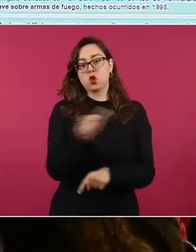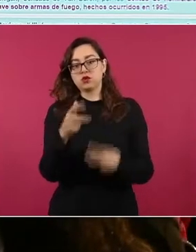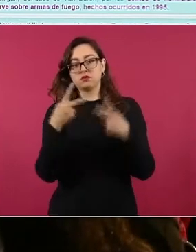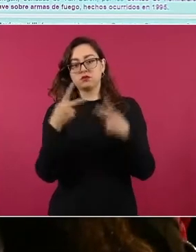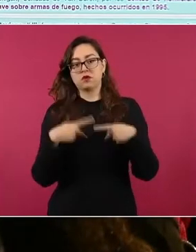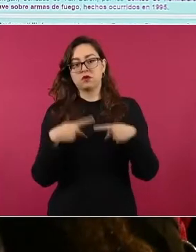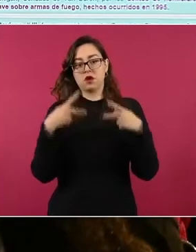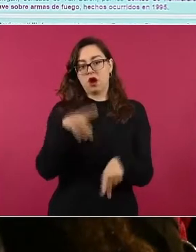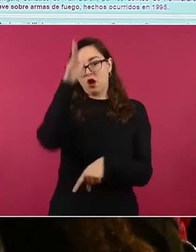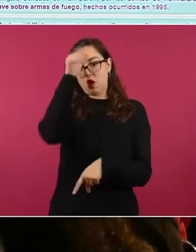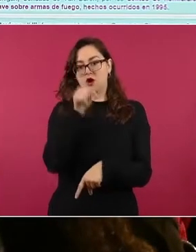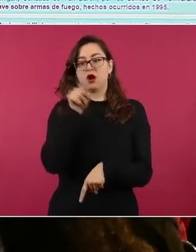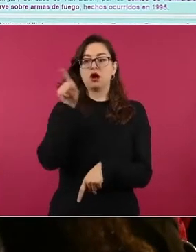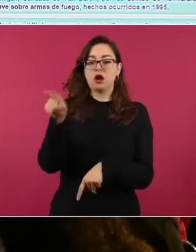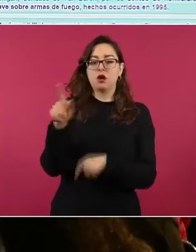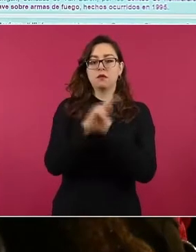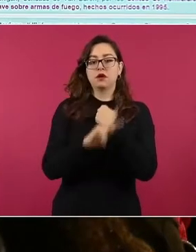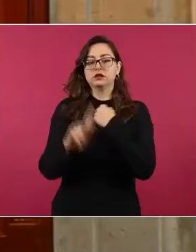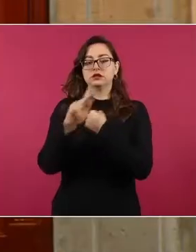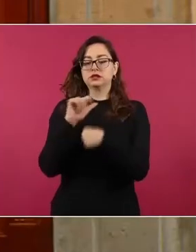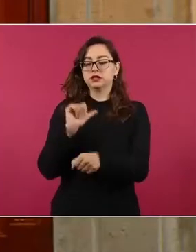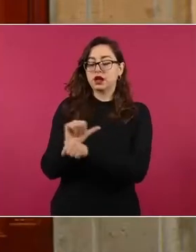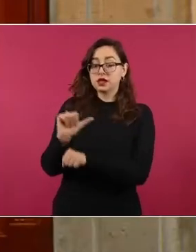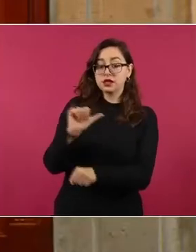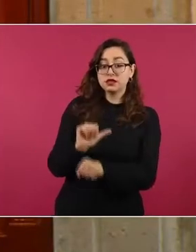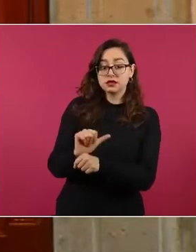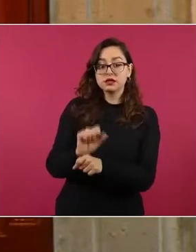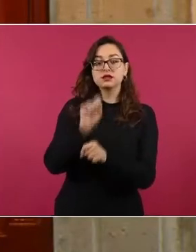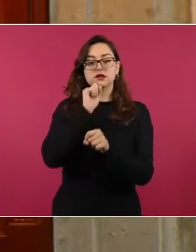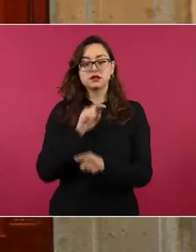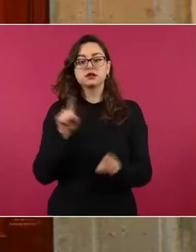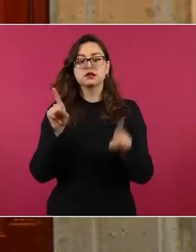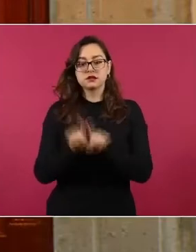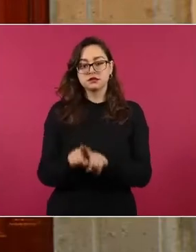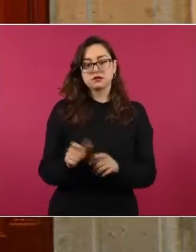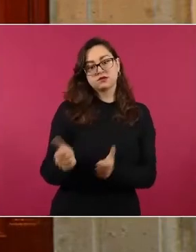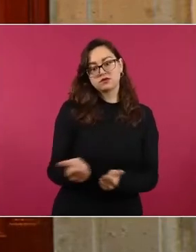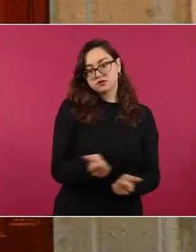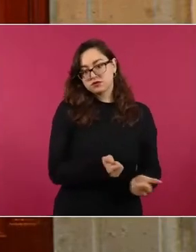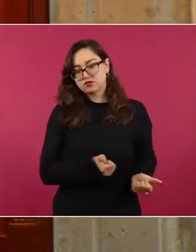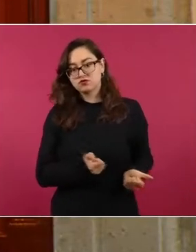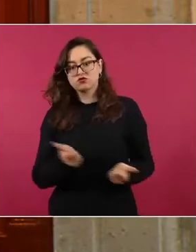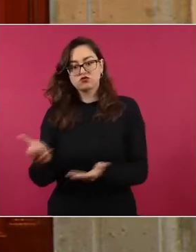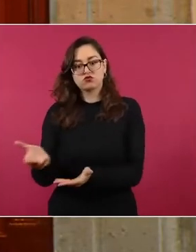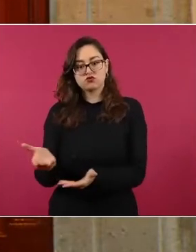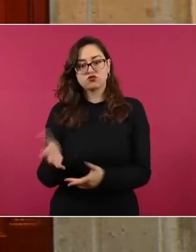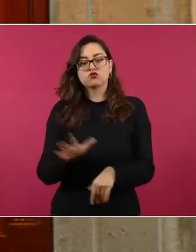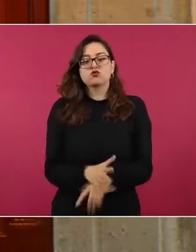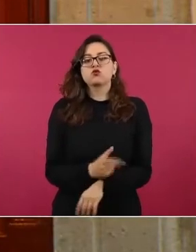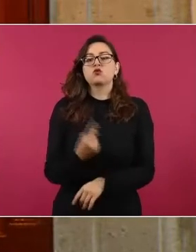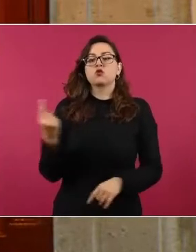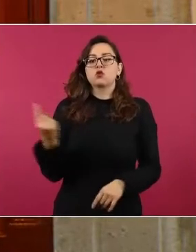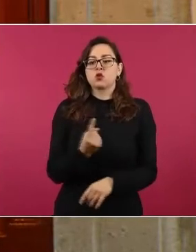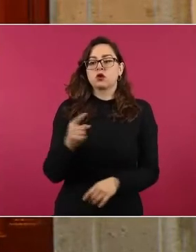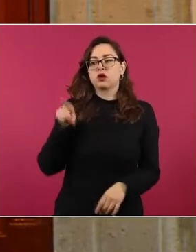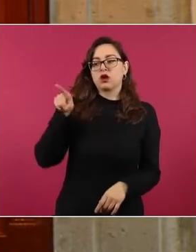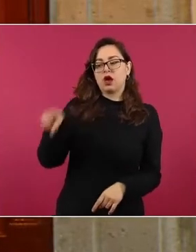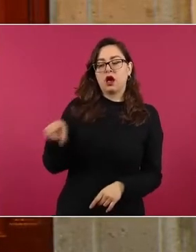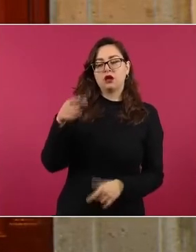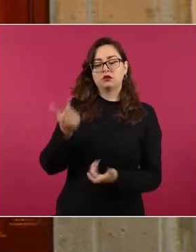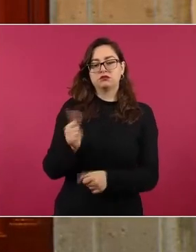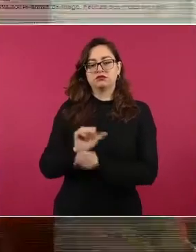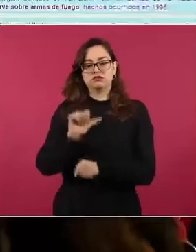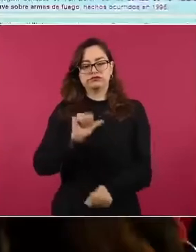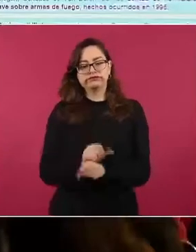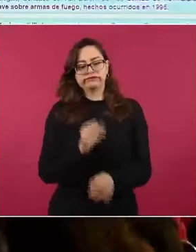en este caso con Argentina, fue enviado a aquel país, al haber sido requerido por el Juzgado Nacional de